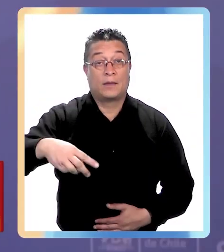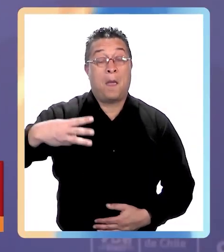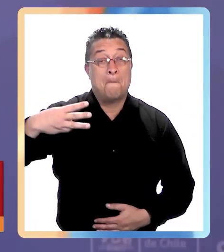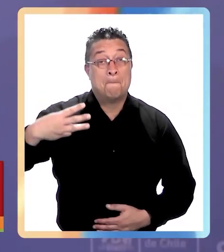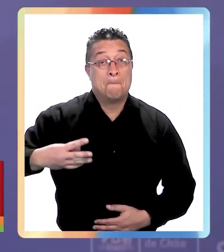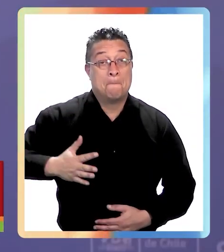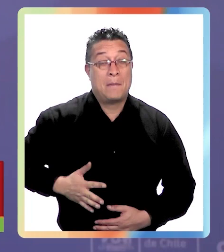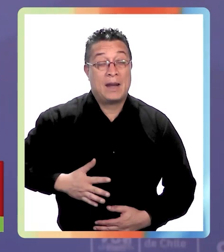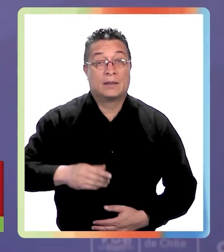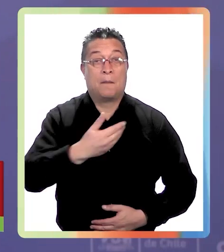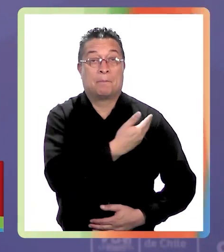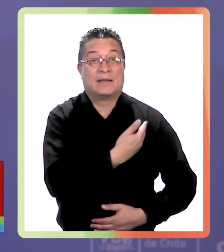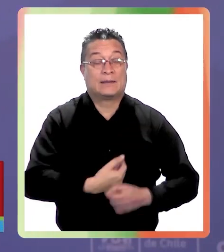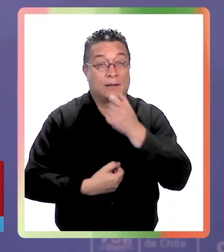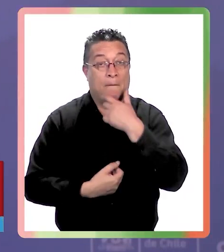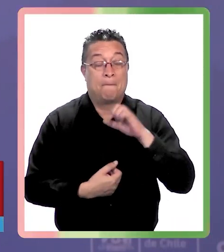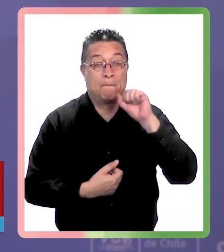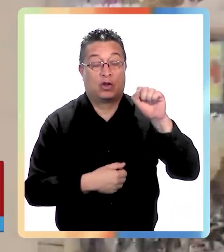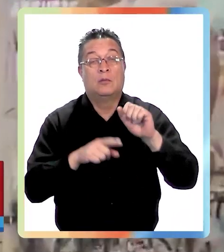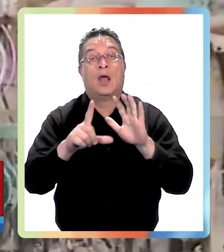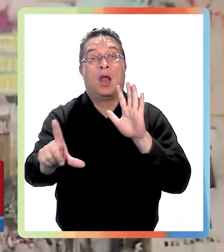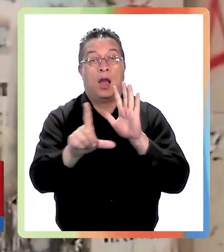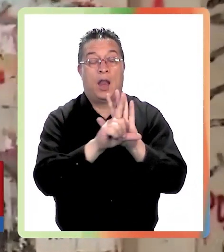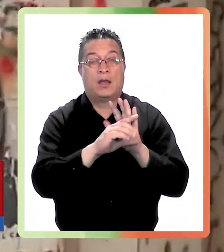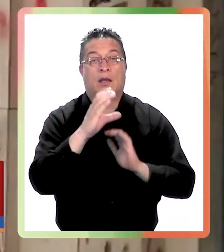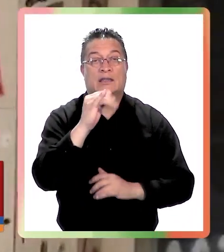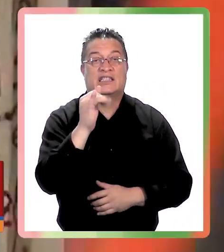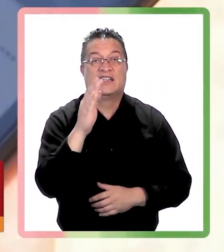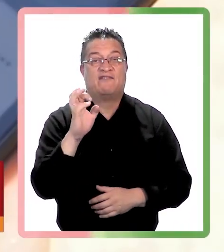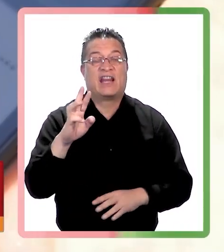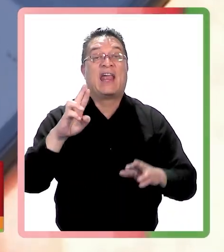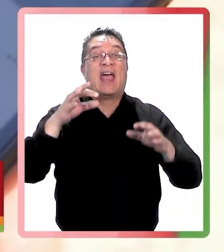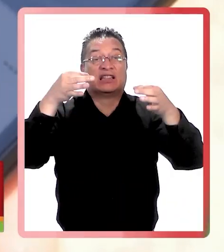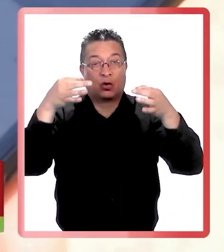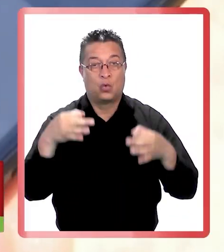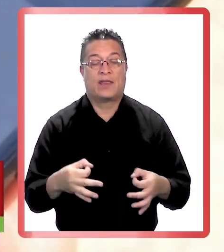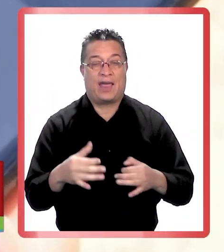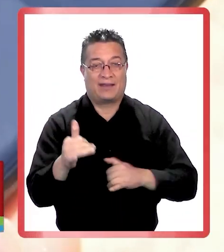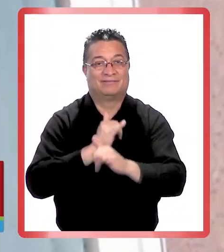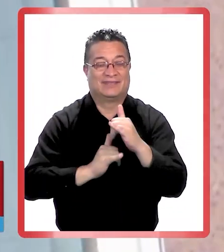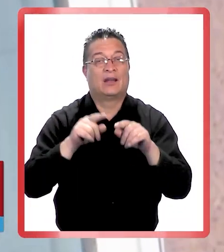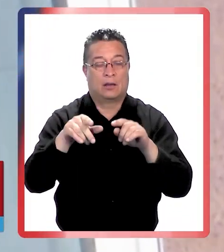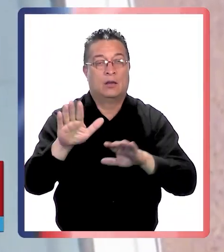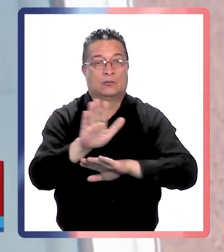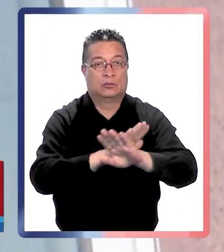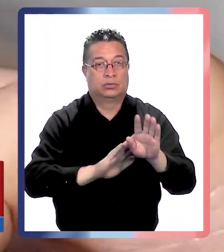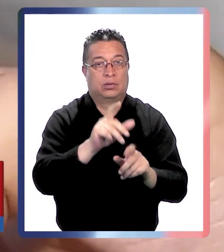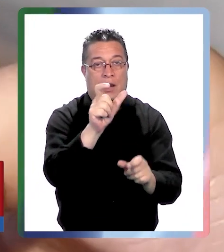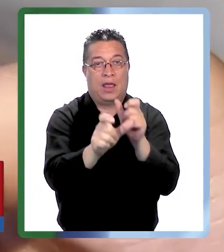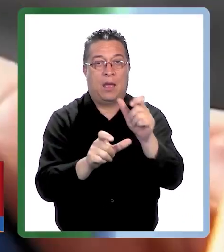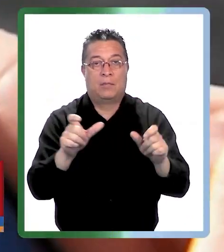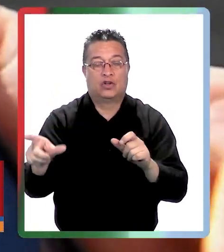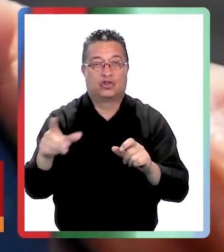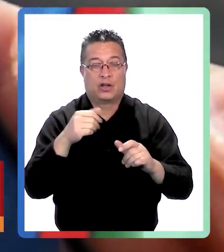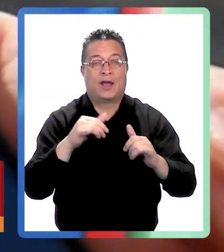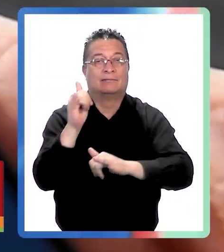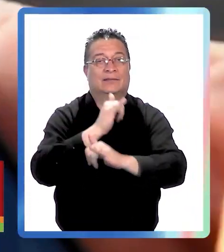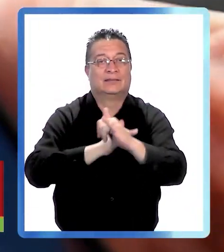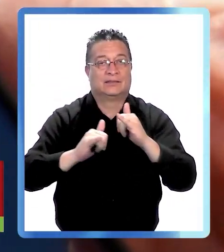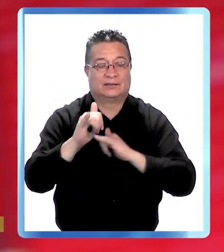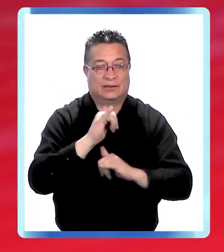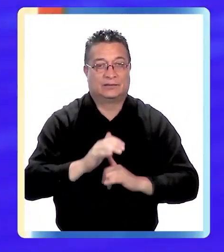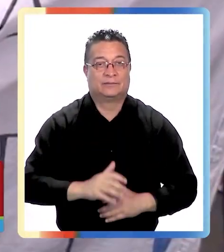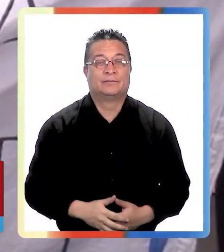Este martes, el presidente Boric promulgó la Ley Marco de Ciberseguridad, que reforzará la protección de las personas en el